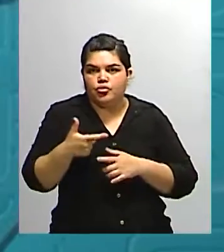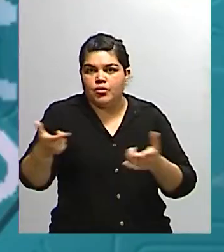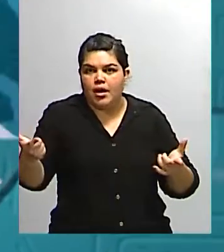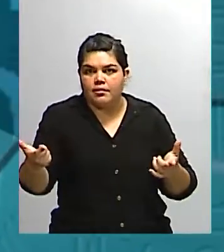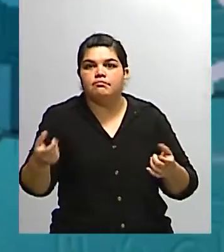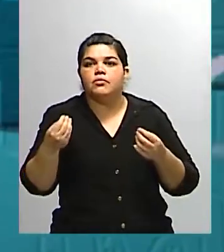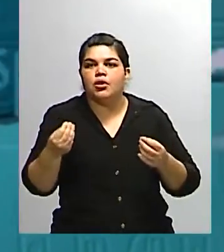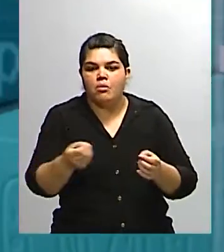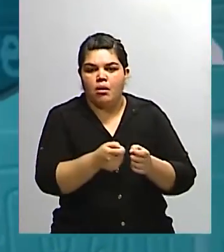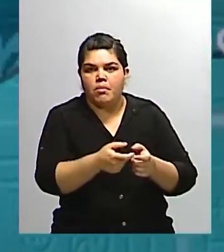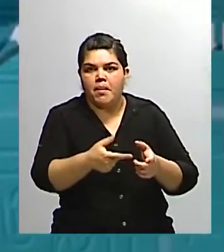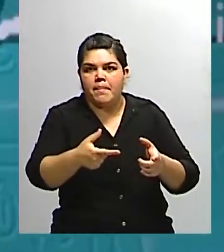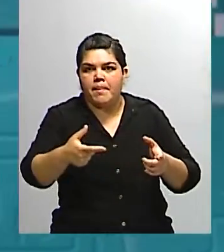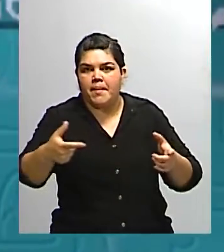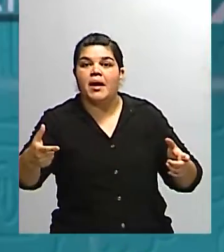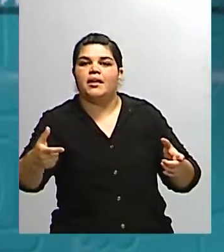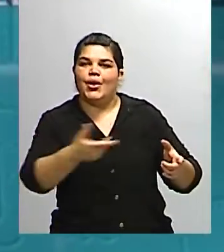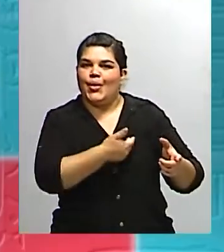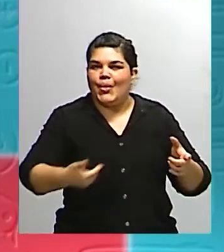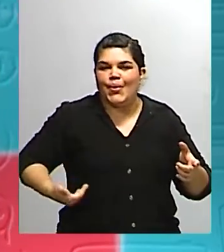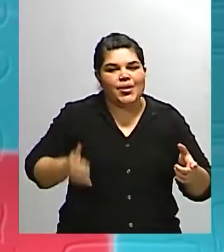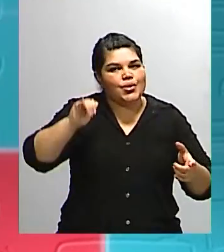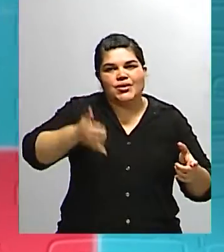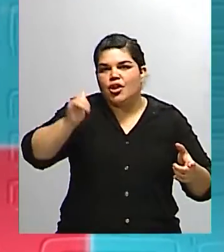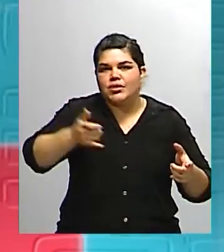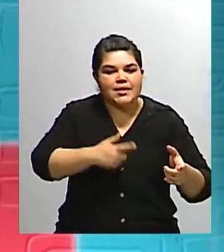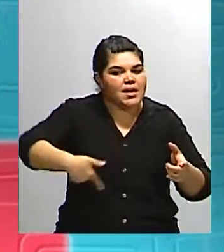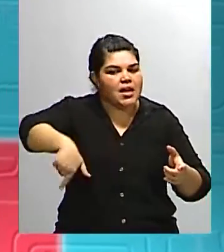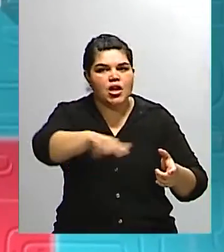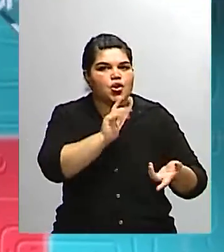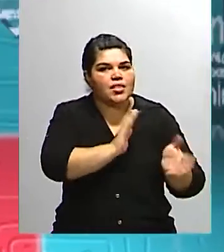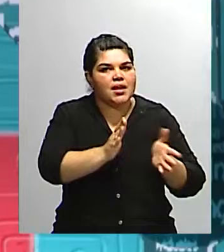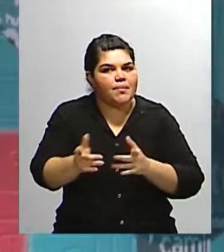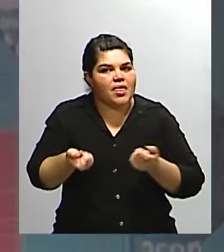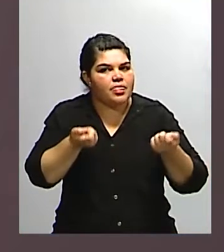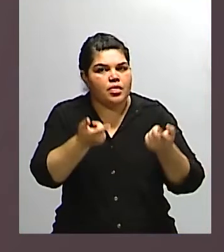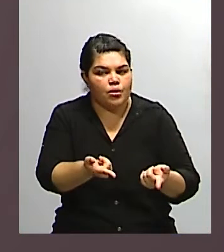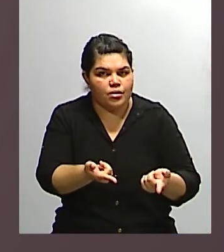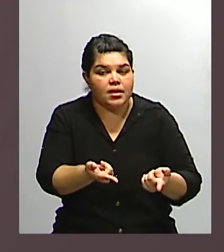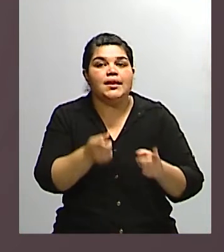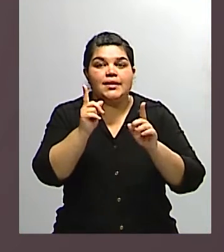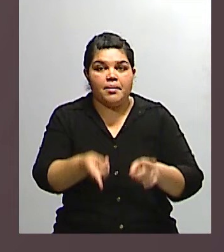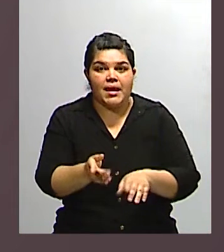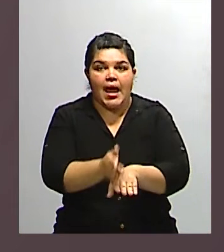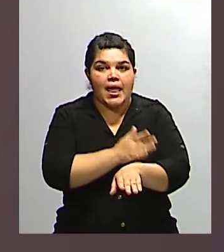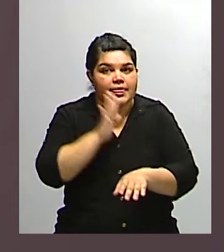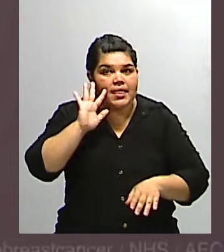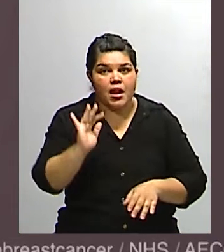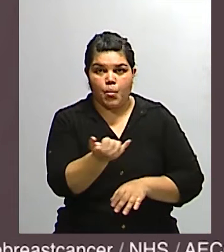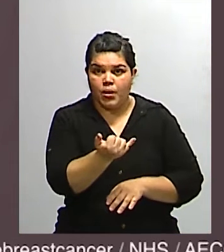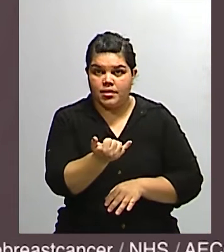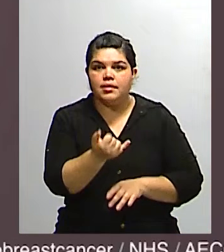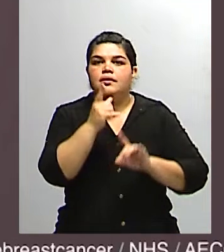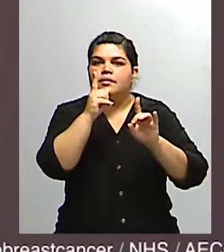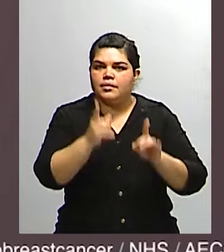el Estado tiene que garantizar de alguna manera el tratamiento, el diagnóstico y el tratamiento de estas mujeres. Claro. Y para eso,